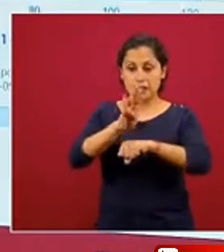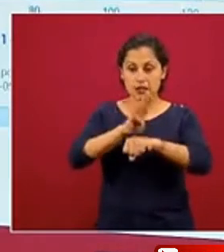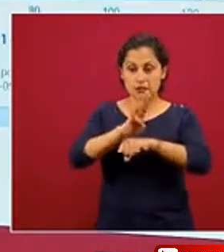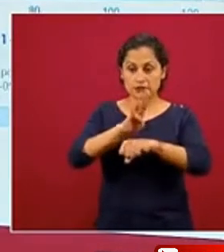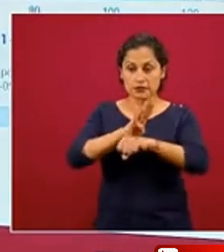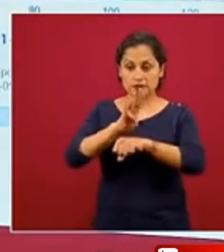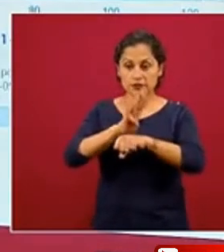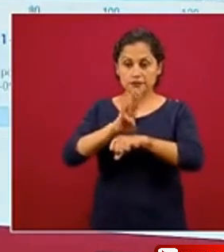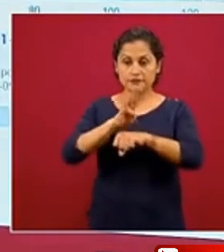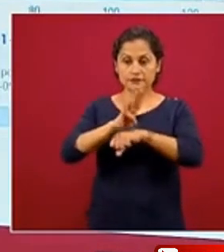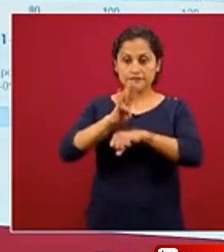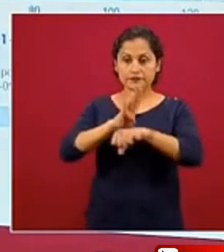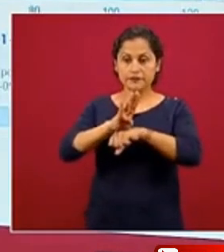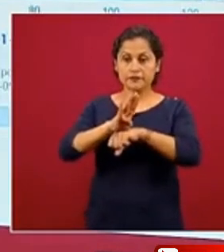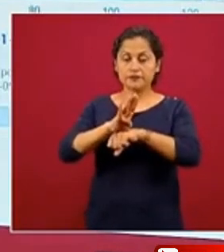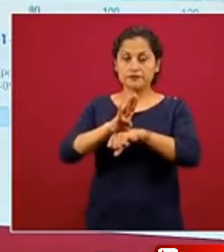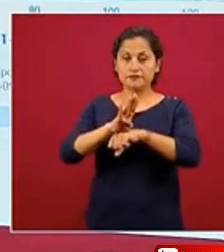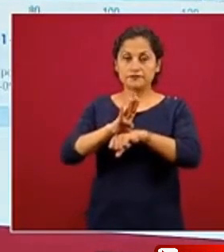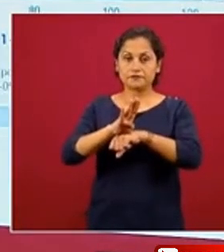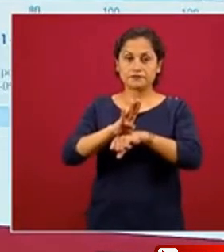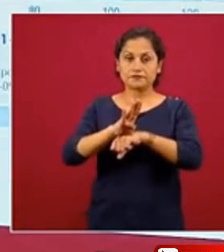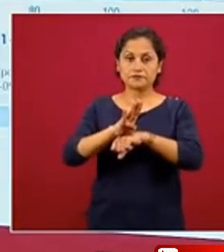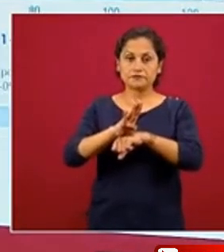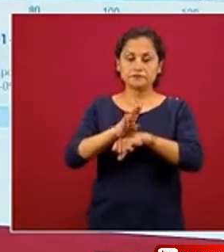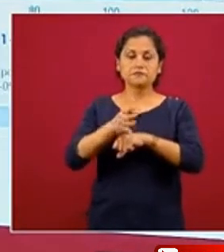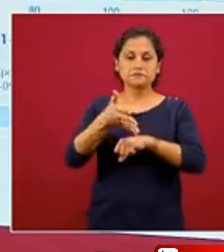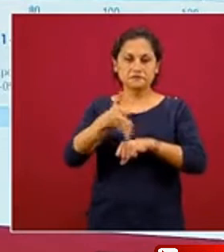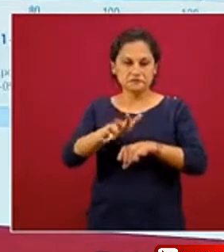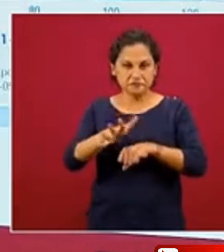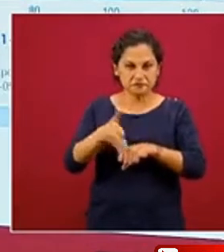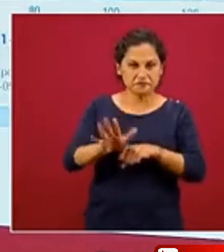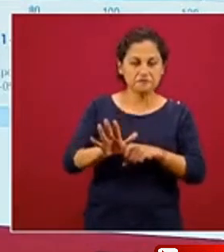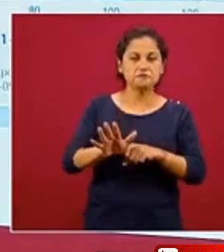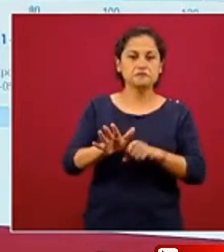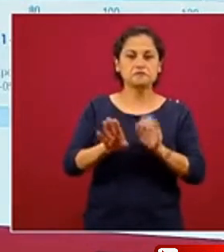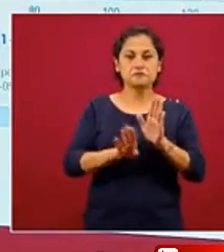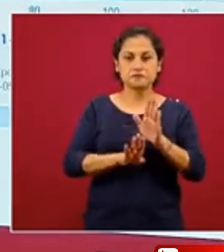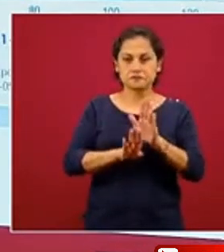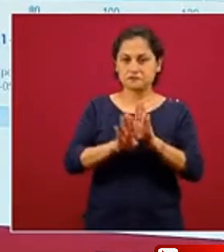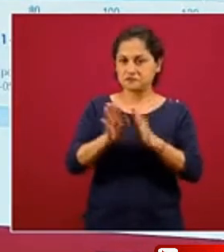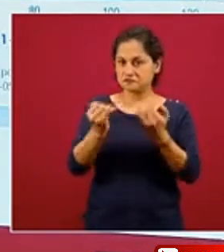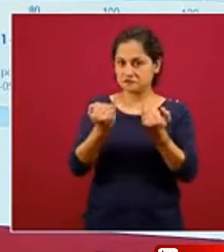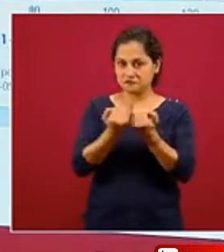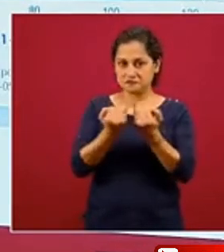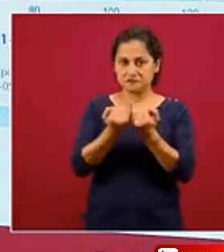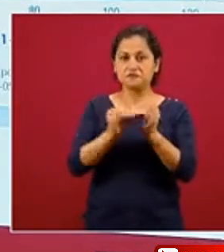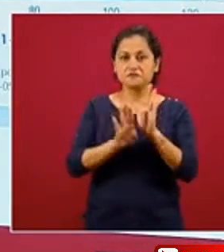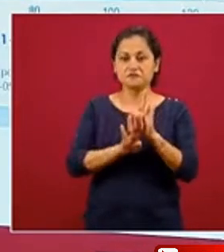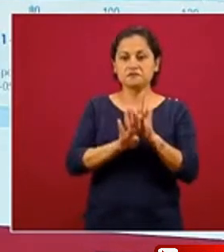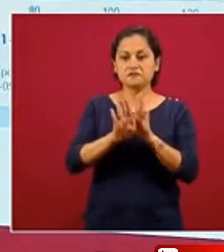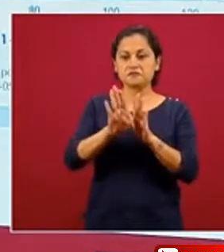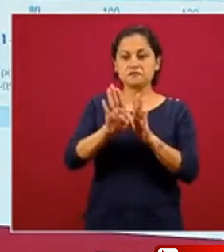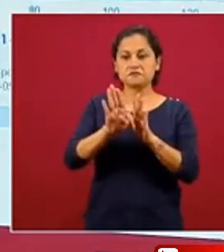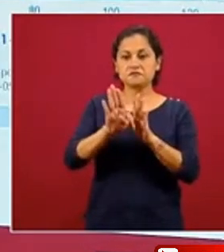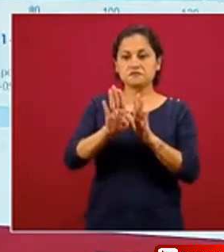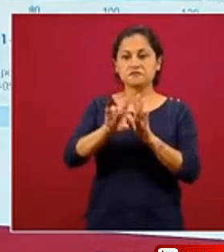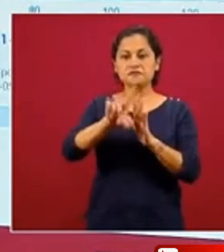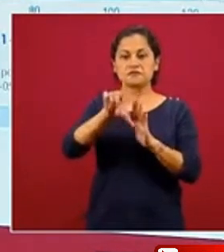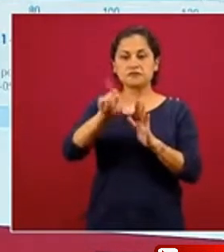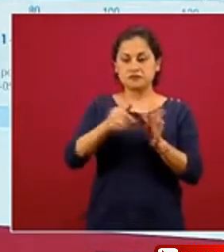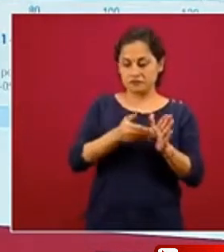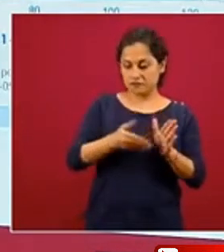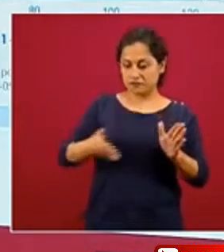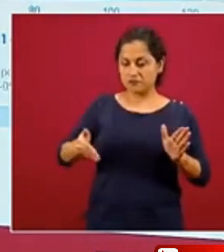con esta misma o aproximadamente misma velocidad en el número diario de casos, pero posteriormente, alrededor del